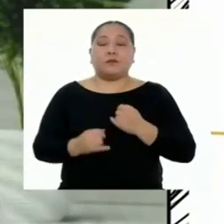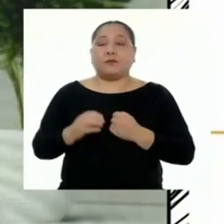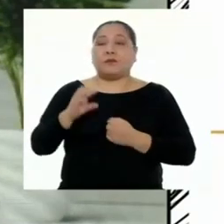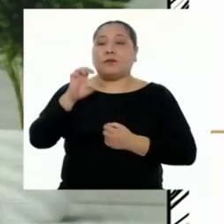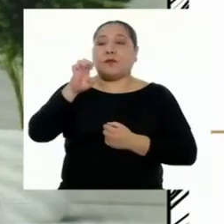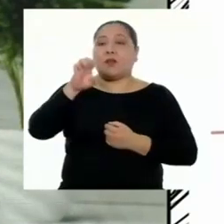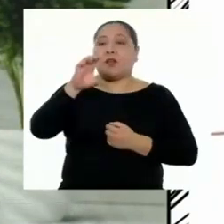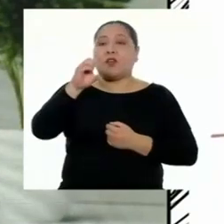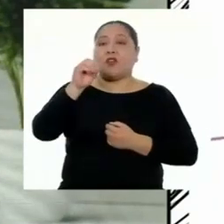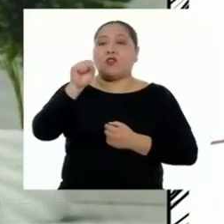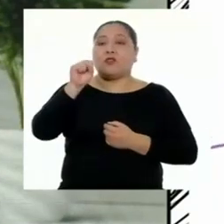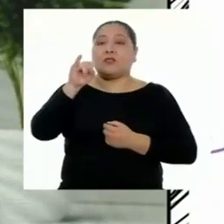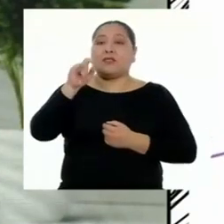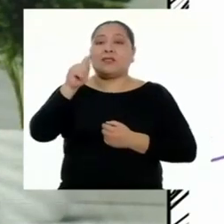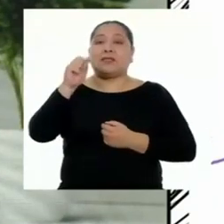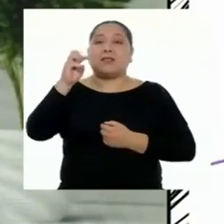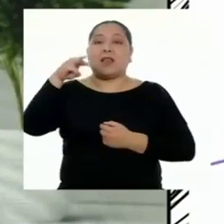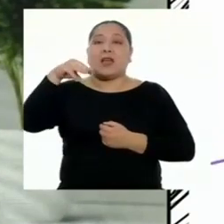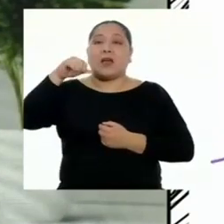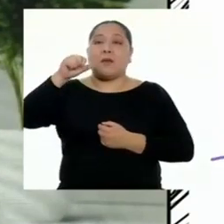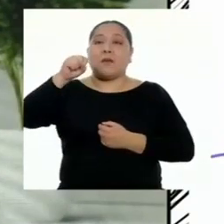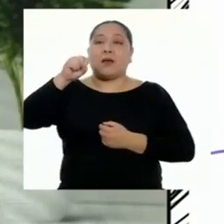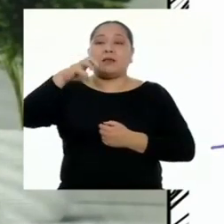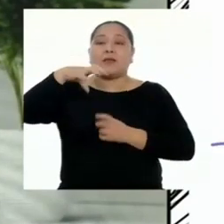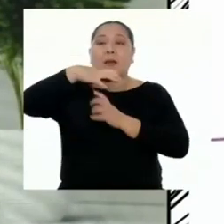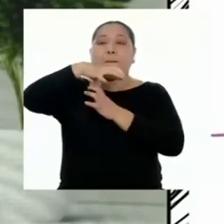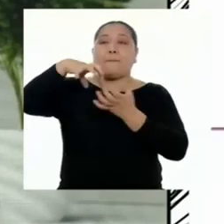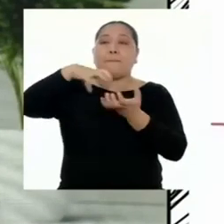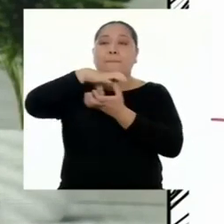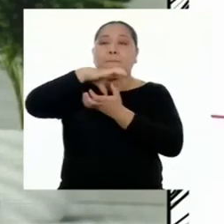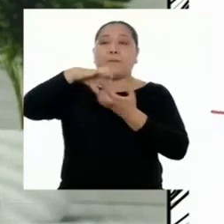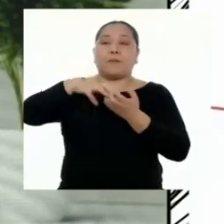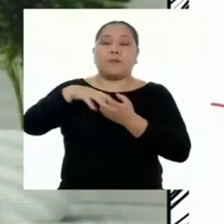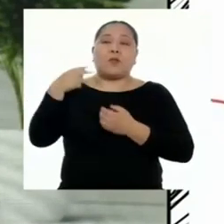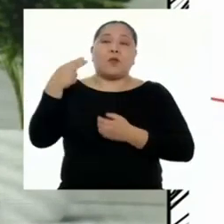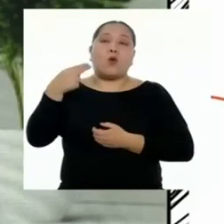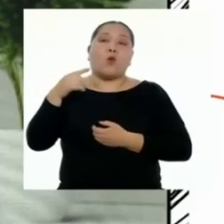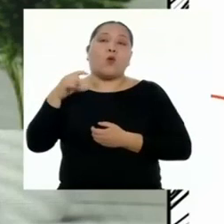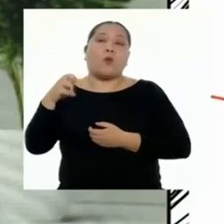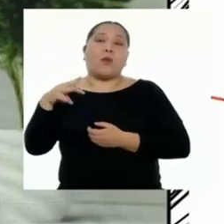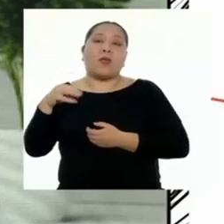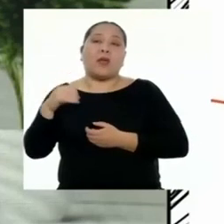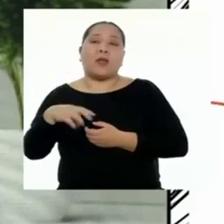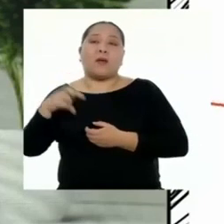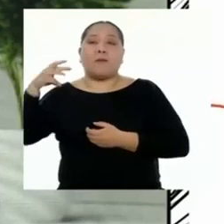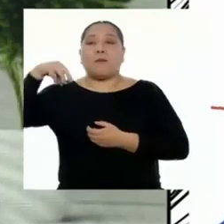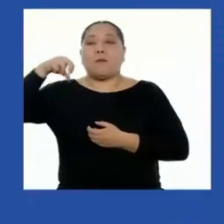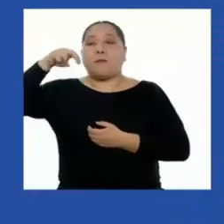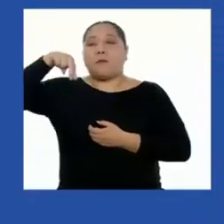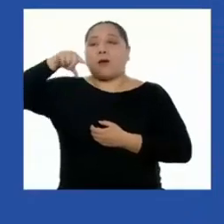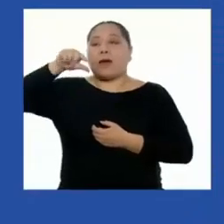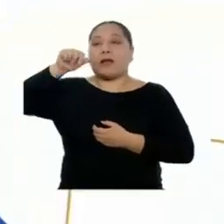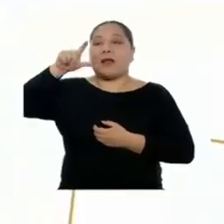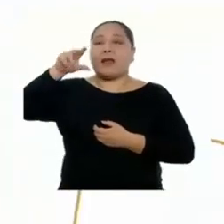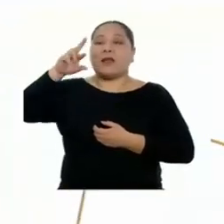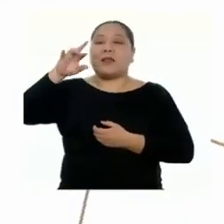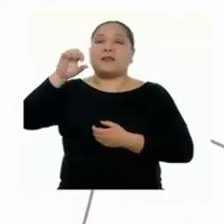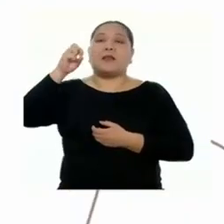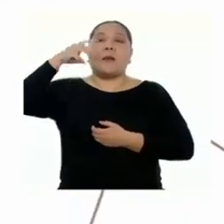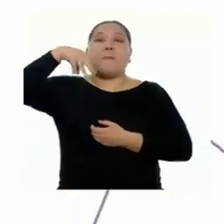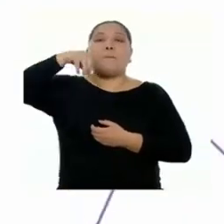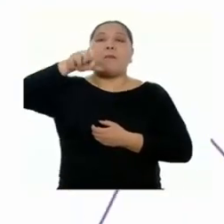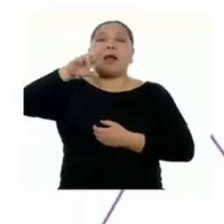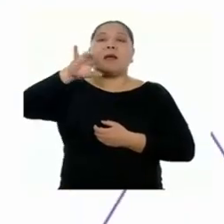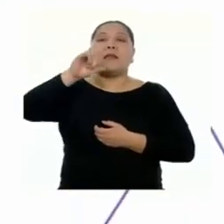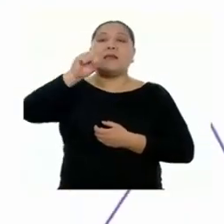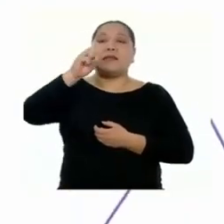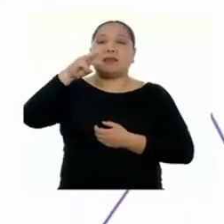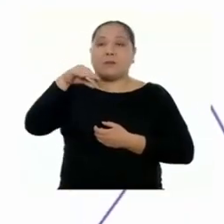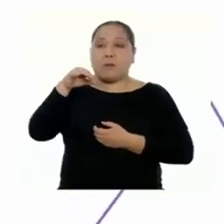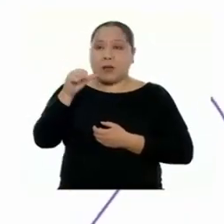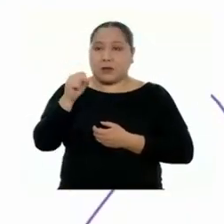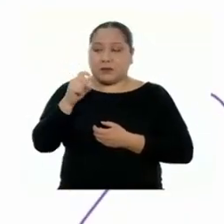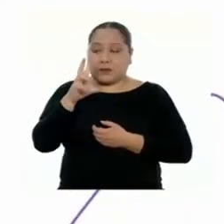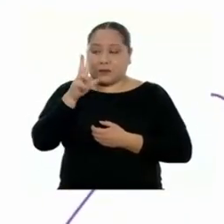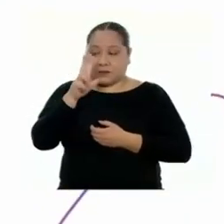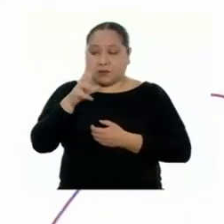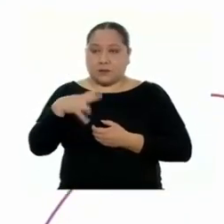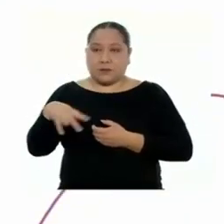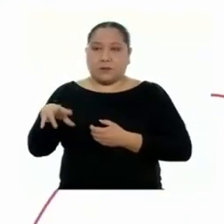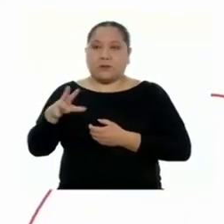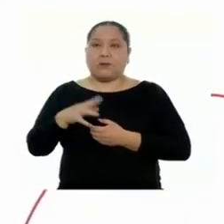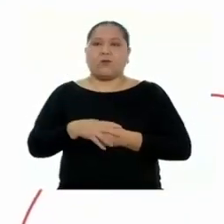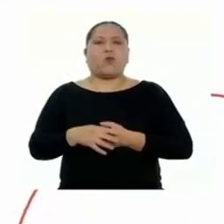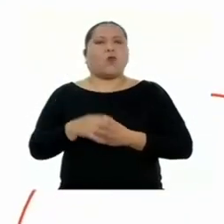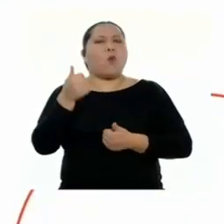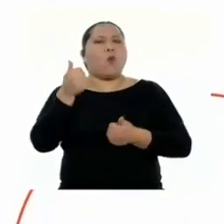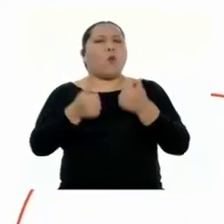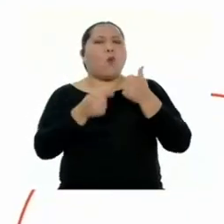ecosistemas mixtos, representados por los humedales, los manglares y los marismas. ¿Cuál de los ecosistemas de nuestro